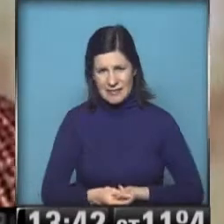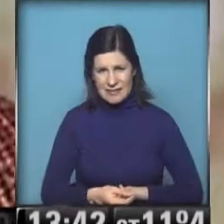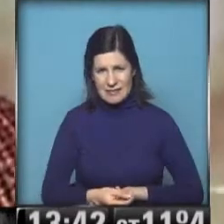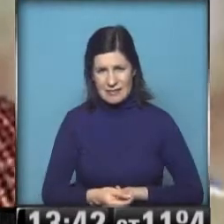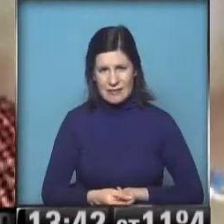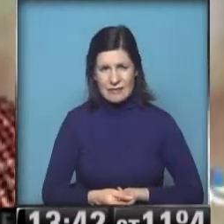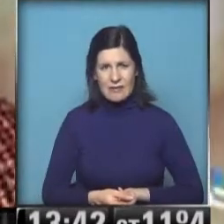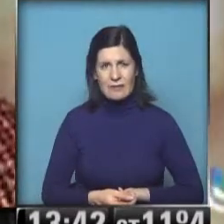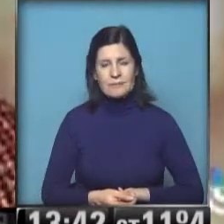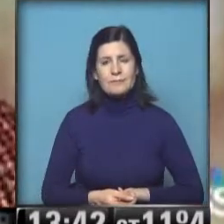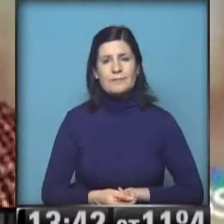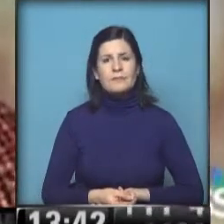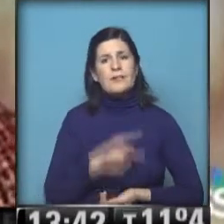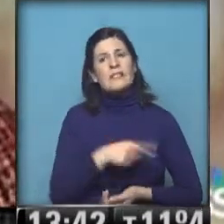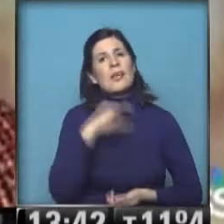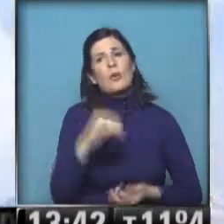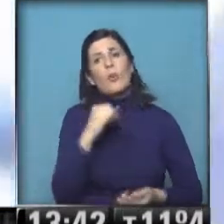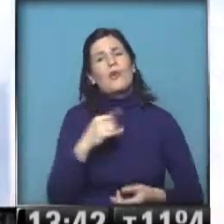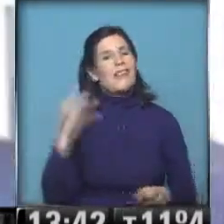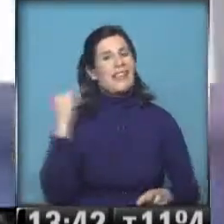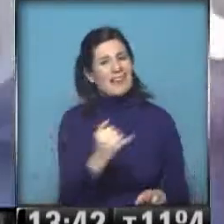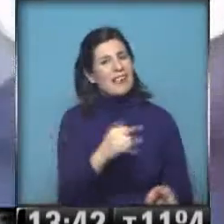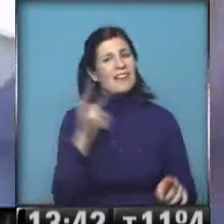Lagarde adelantó que apelará la decisión.